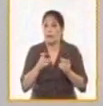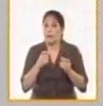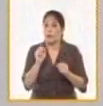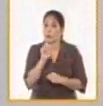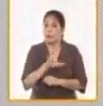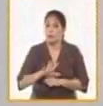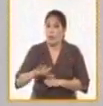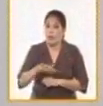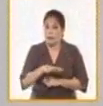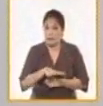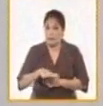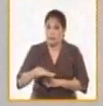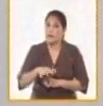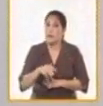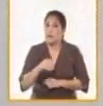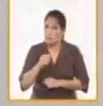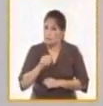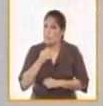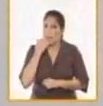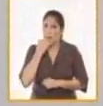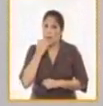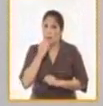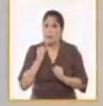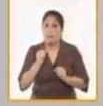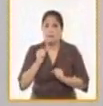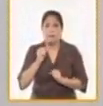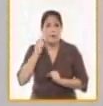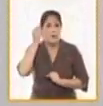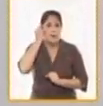Venezuela, con el gran polo patriótico Simón Bolívar,